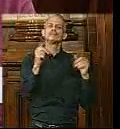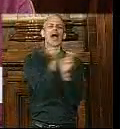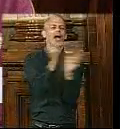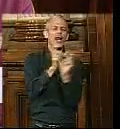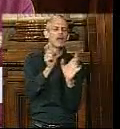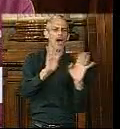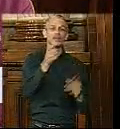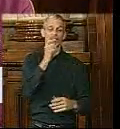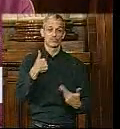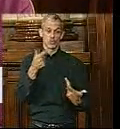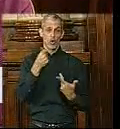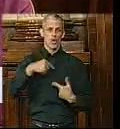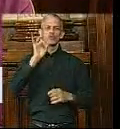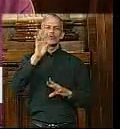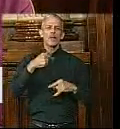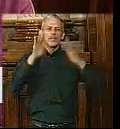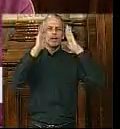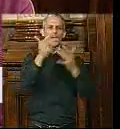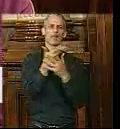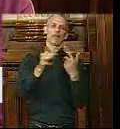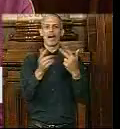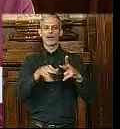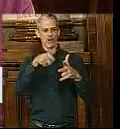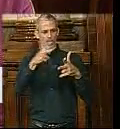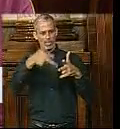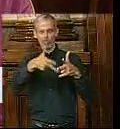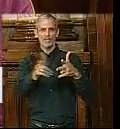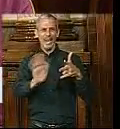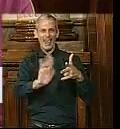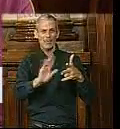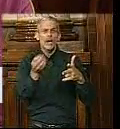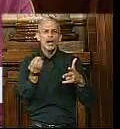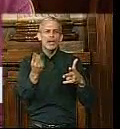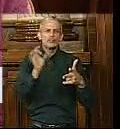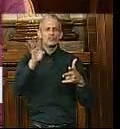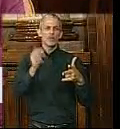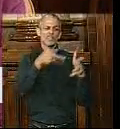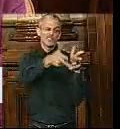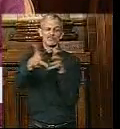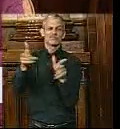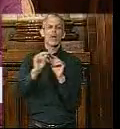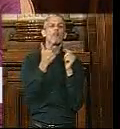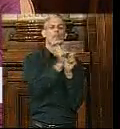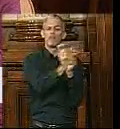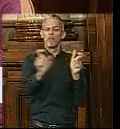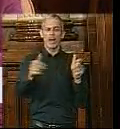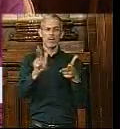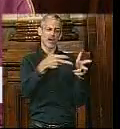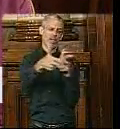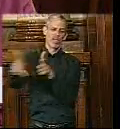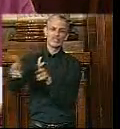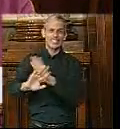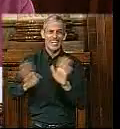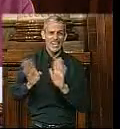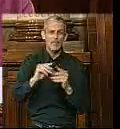Entonces, cuando uno enfoca solamente las manos, uno lo que tiene es como una serie de palabras, digamos, un encadenamiento de palabras